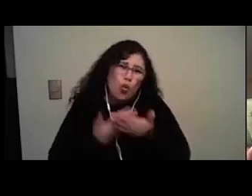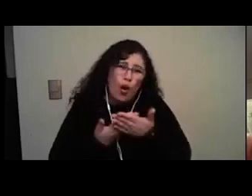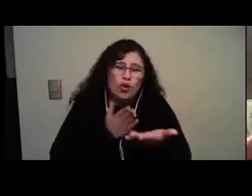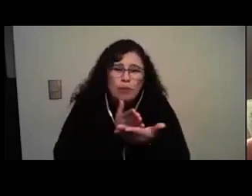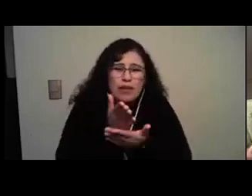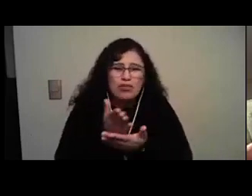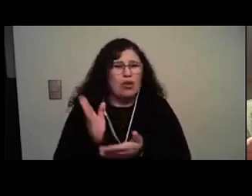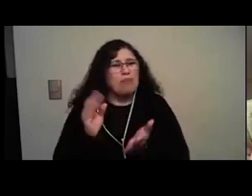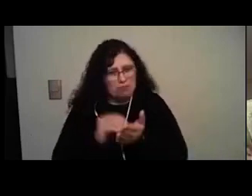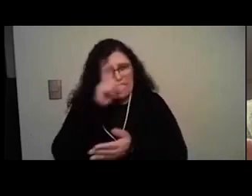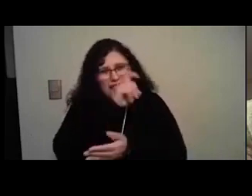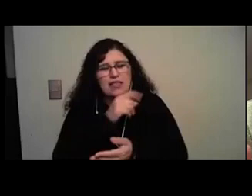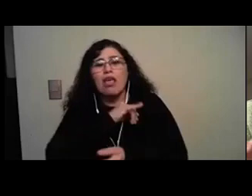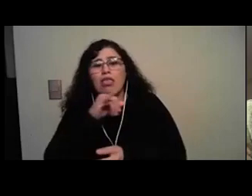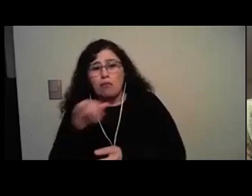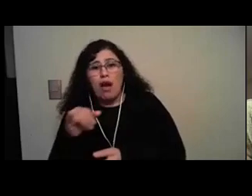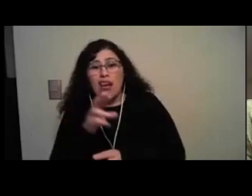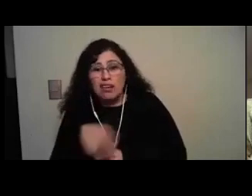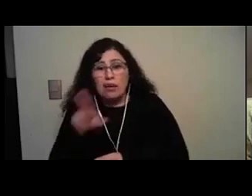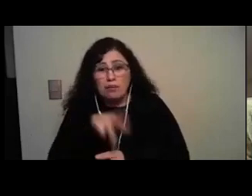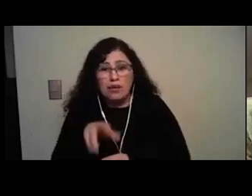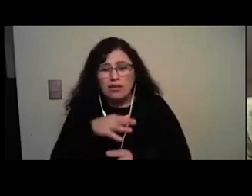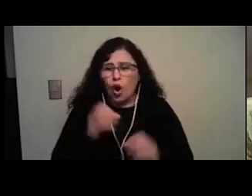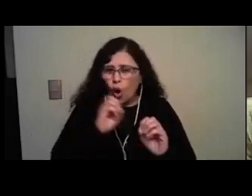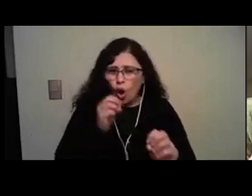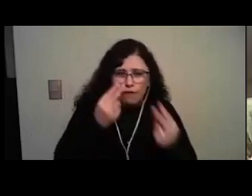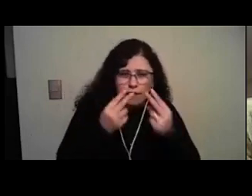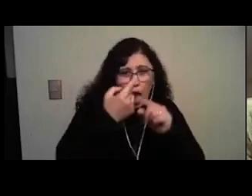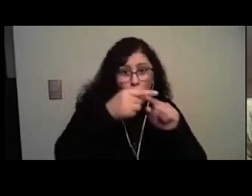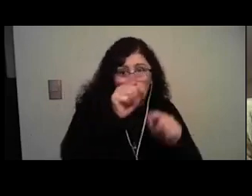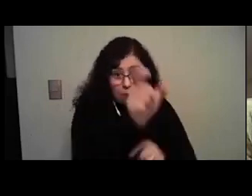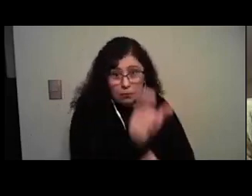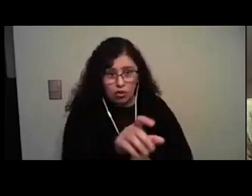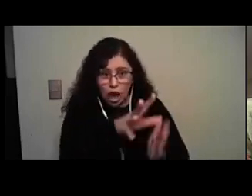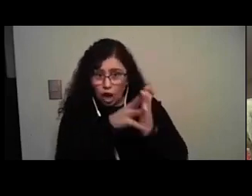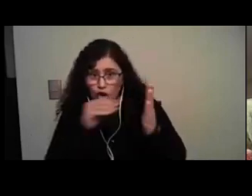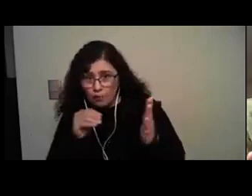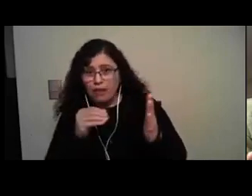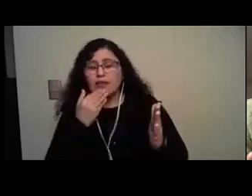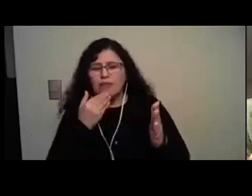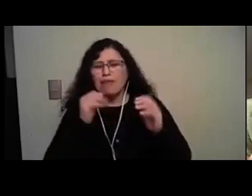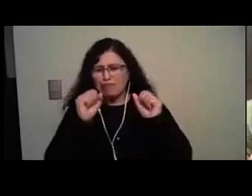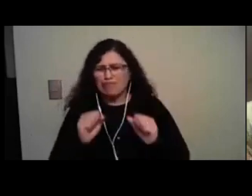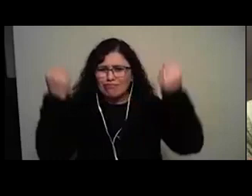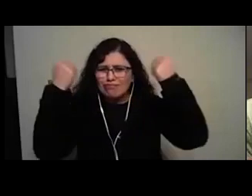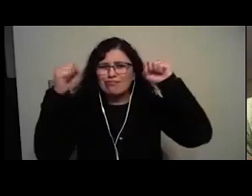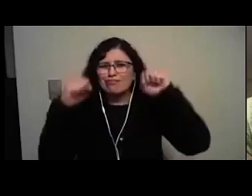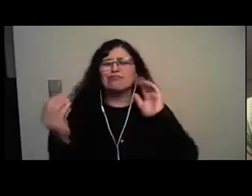repite, lo repite, lo repite, y ve cómo lo hacen otras personas, va a poder ser mucho más fácil,